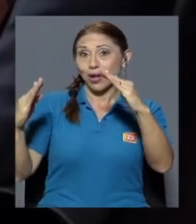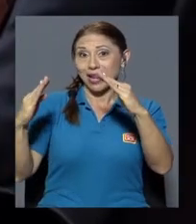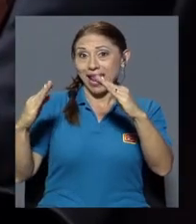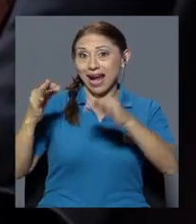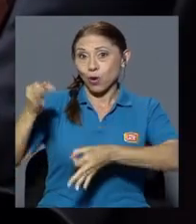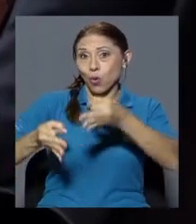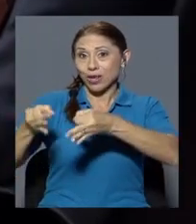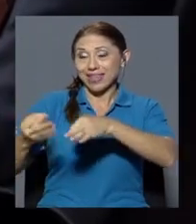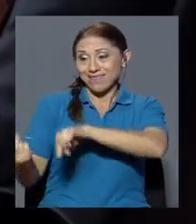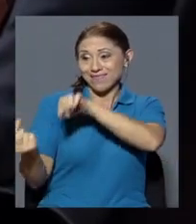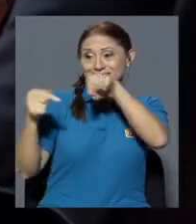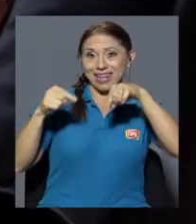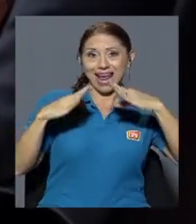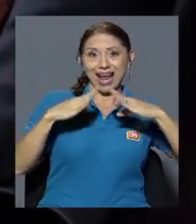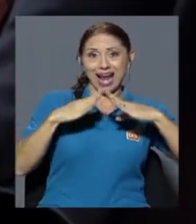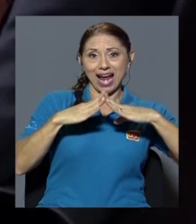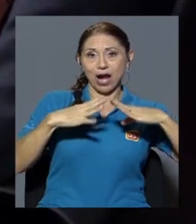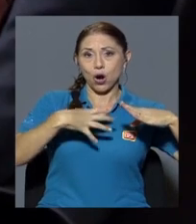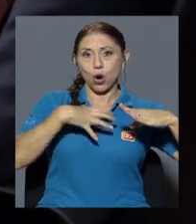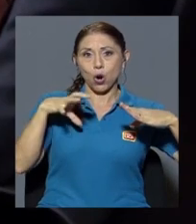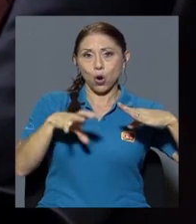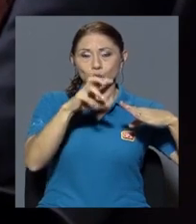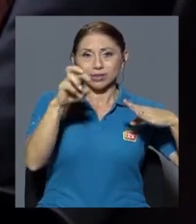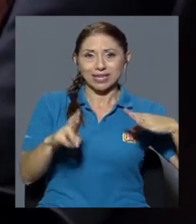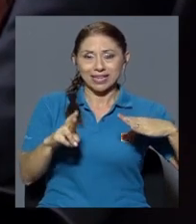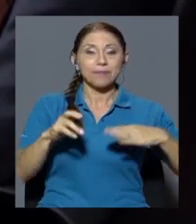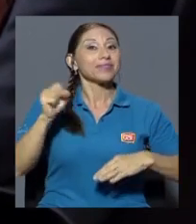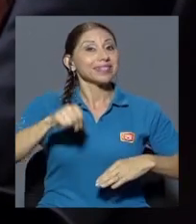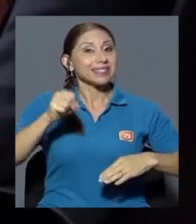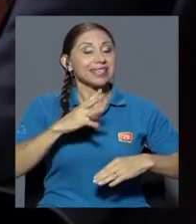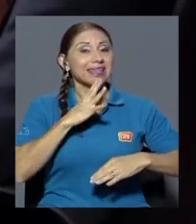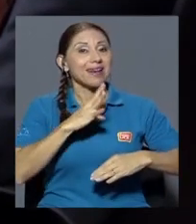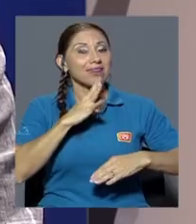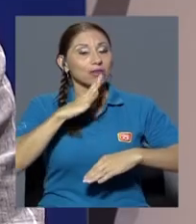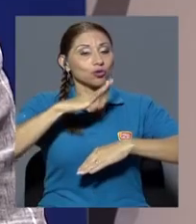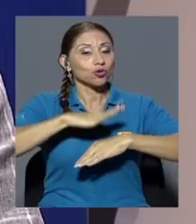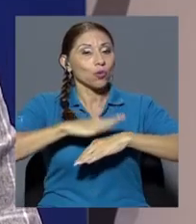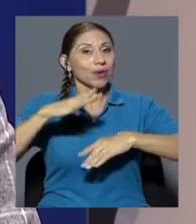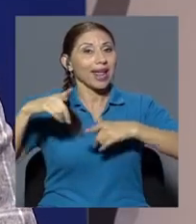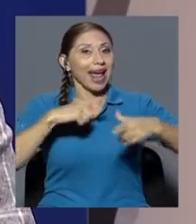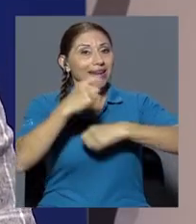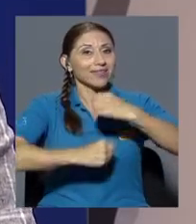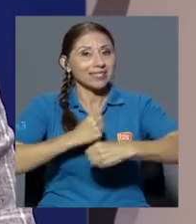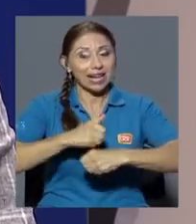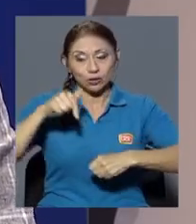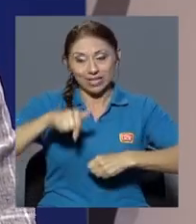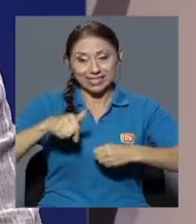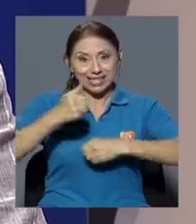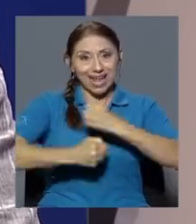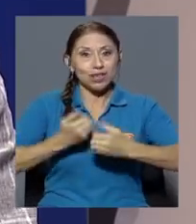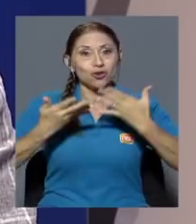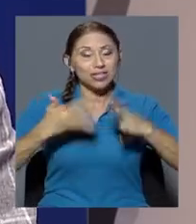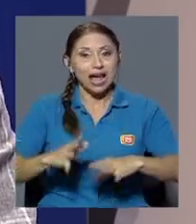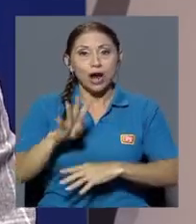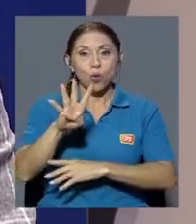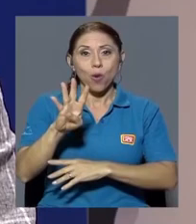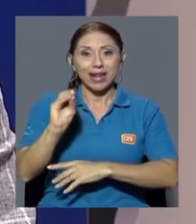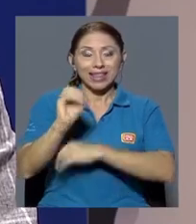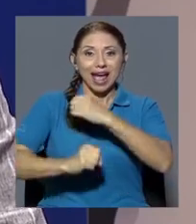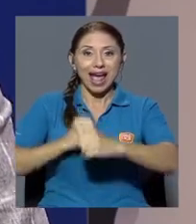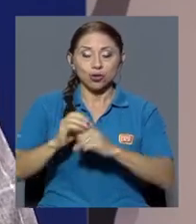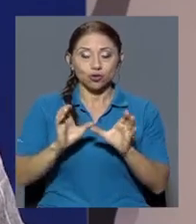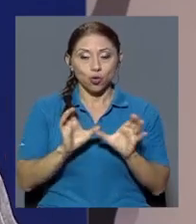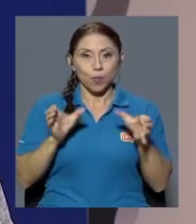esté hablando de aniversarios que se mencionan en bloques anteriores este año se cumplieron 40 años de la convención americana de derechos